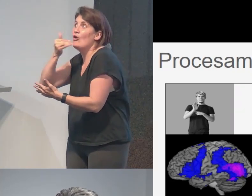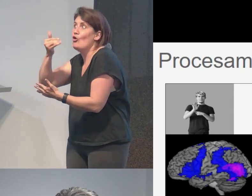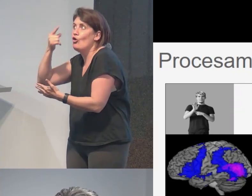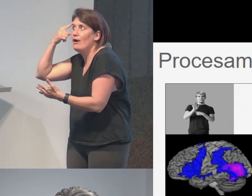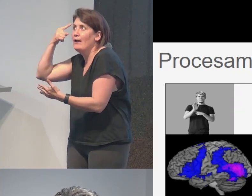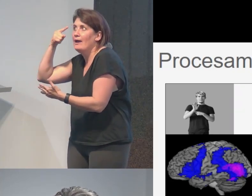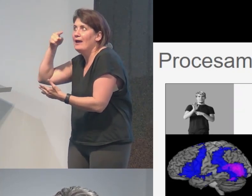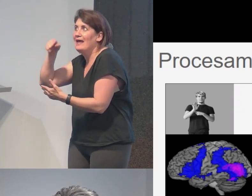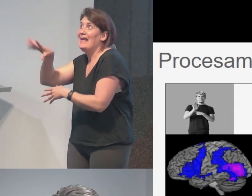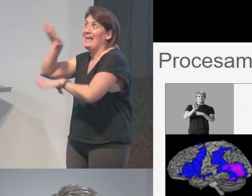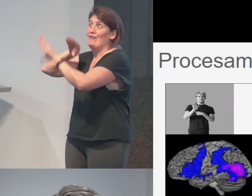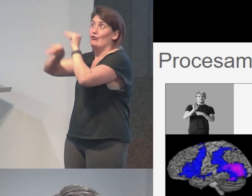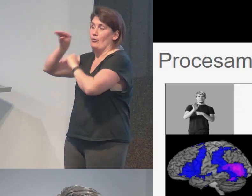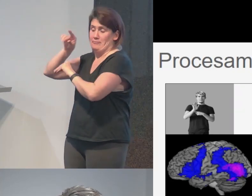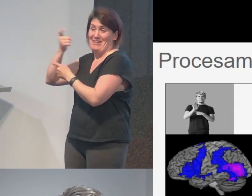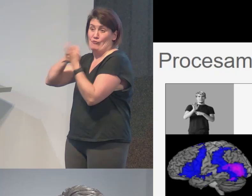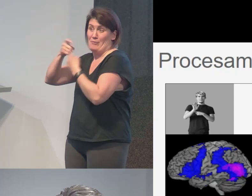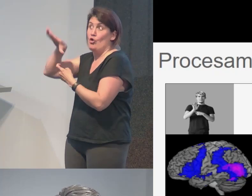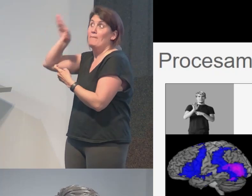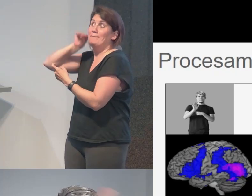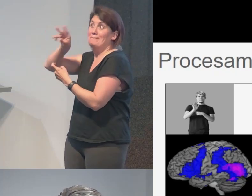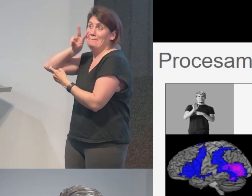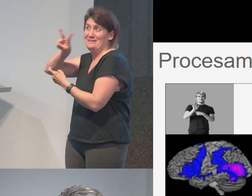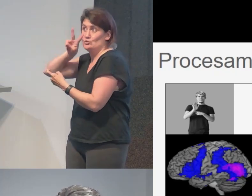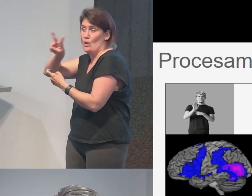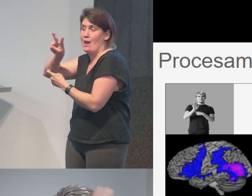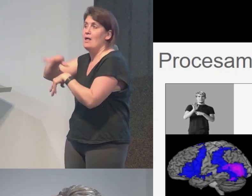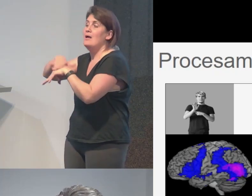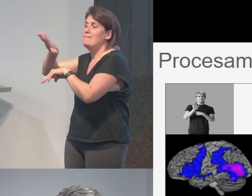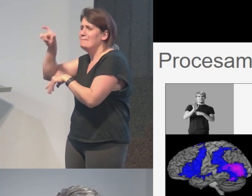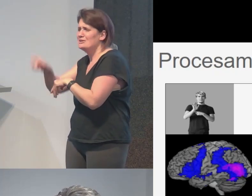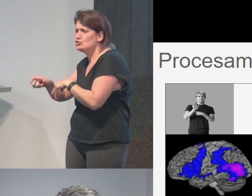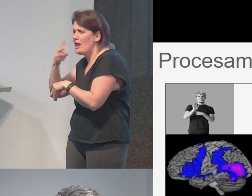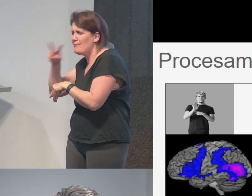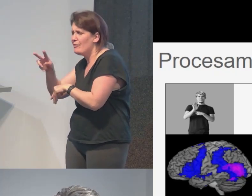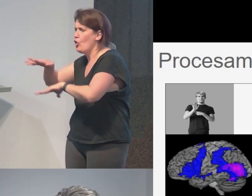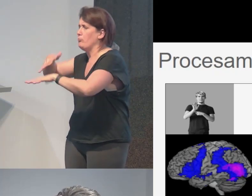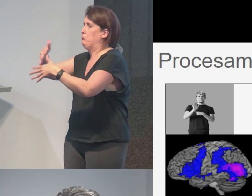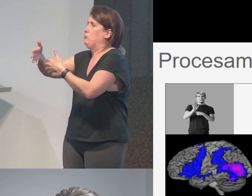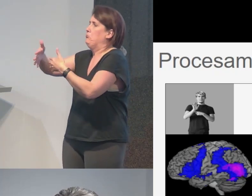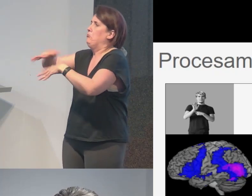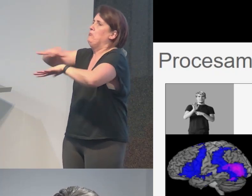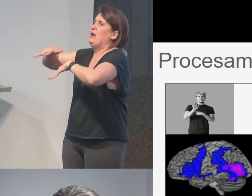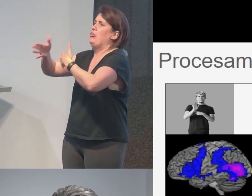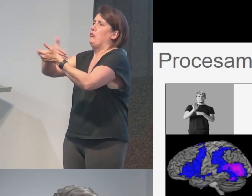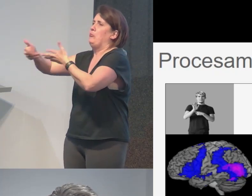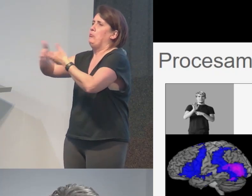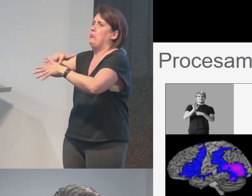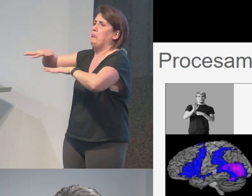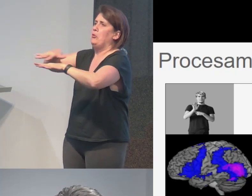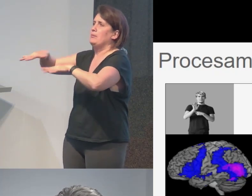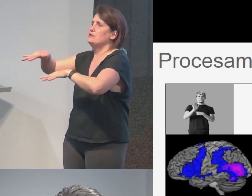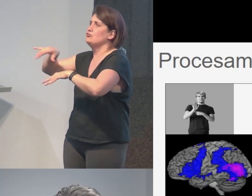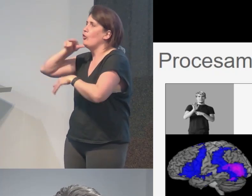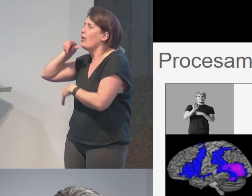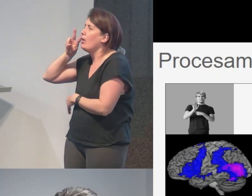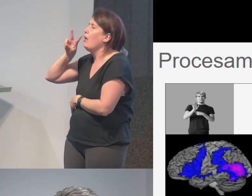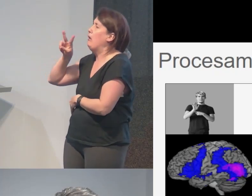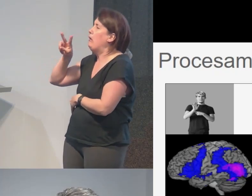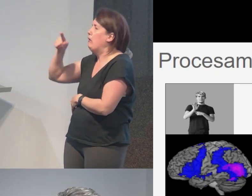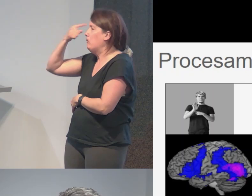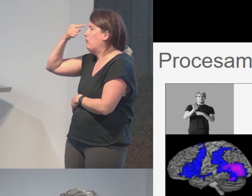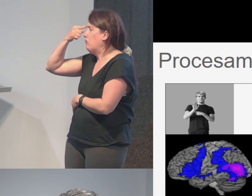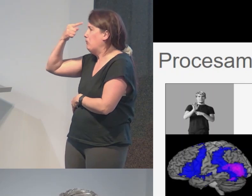procesa información visual. Entonces, están viendo una persona moviendo los brazos y lo